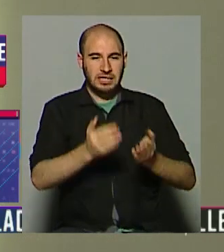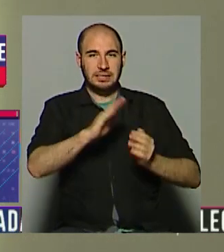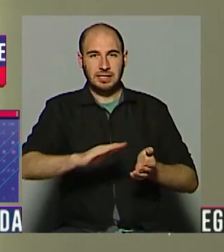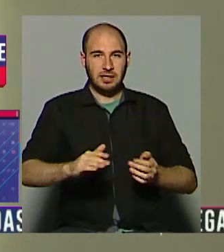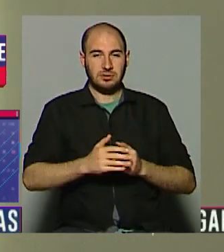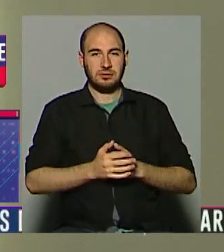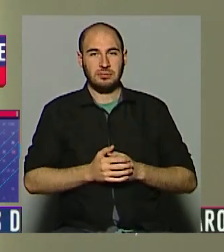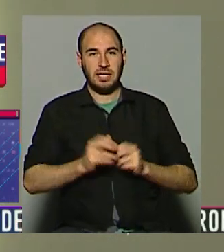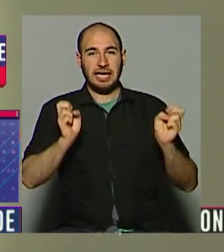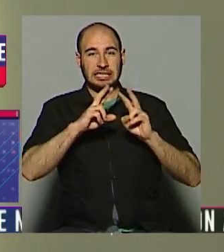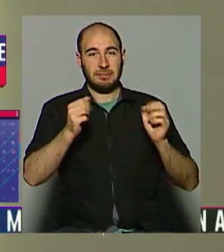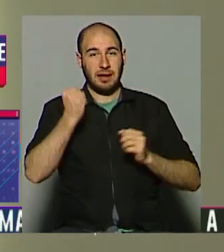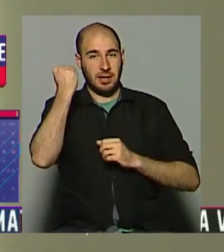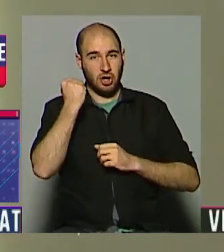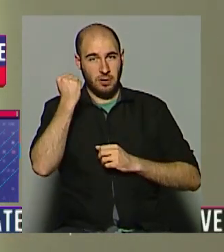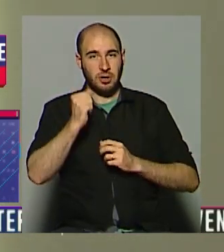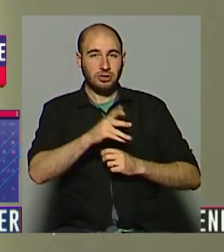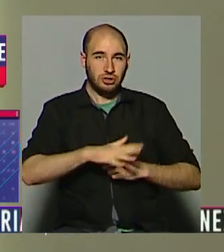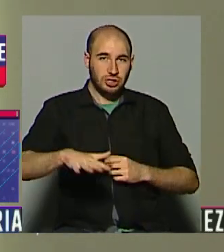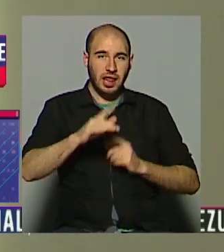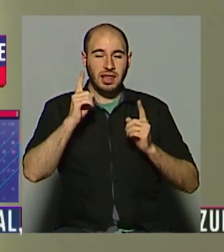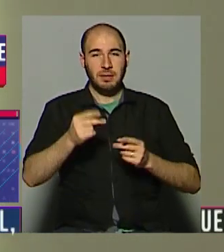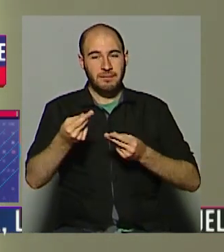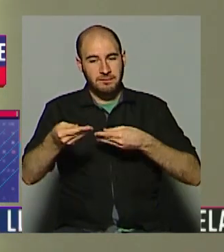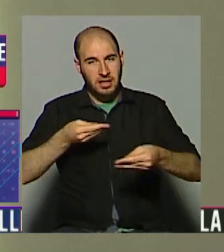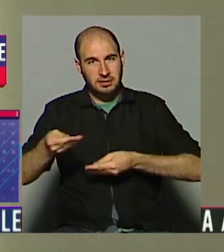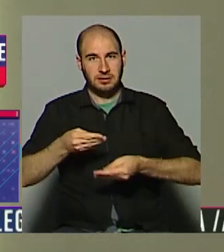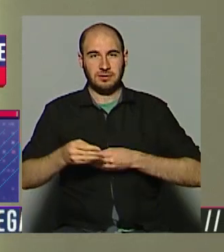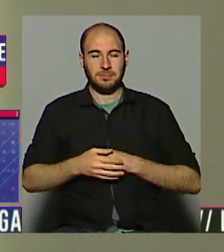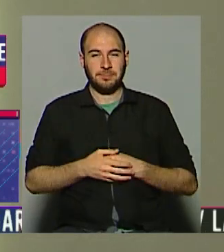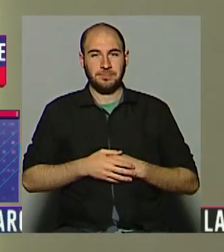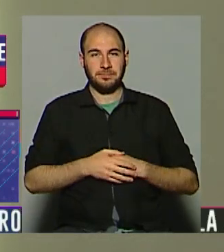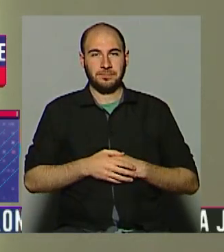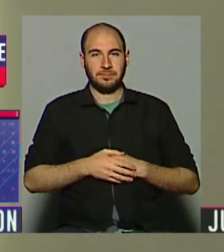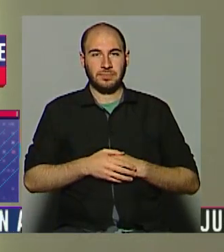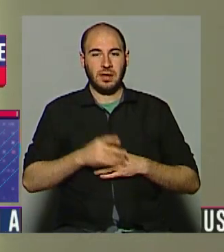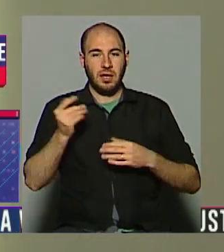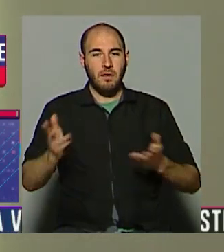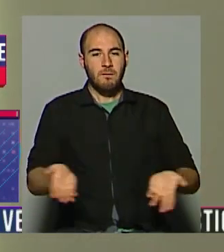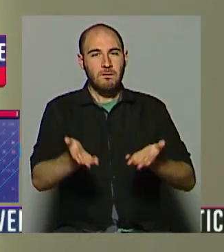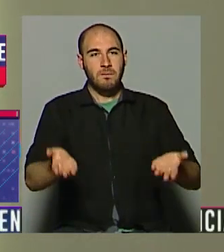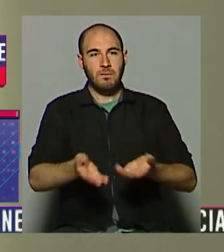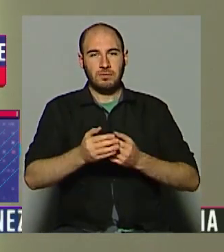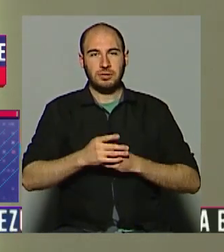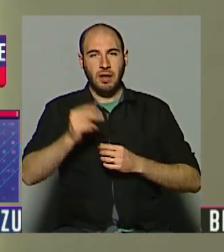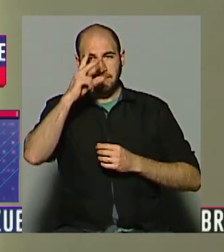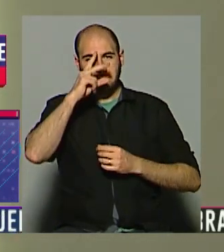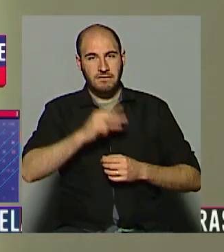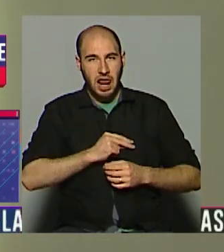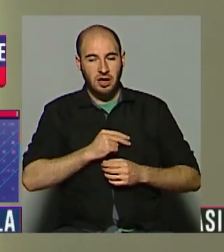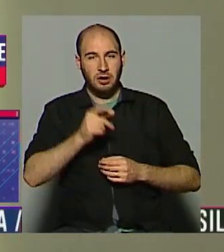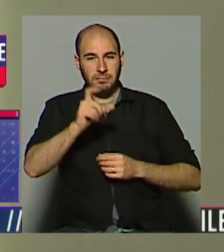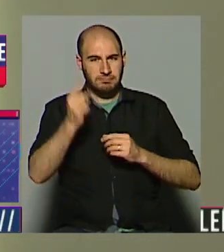niños en lo económico, en lo social y en lo financiero. Uh-huh. Se buscan fomentar los valores